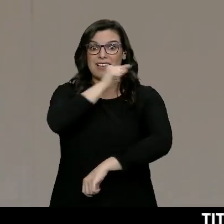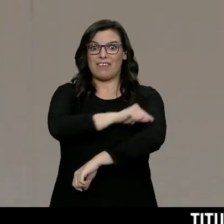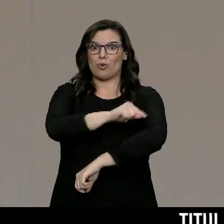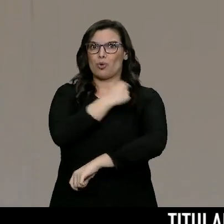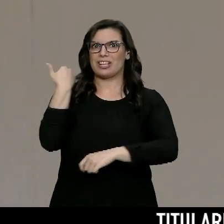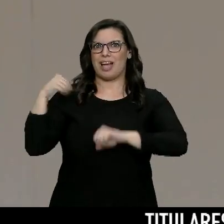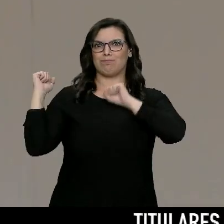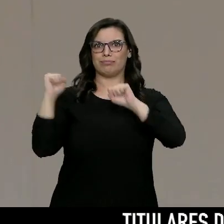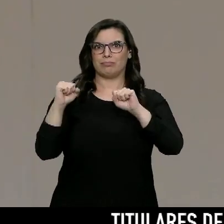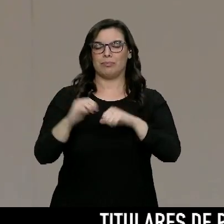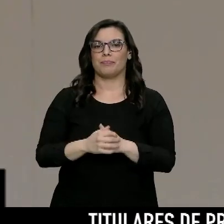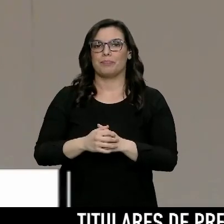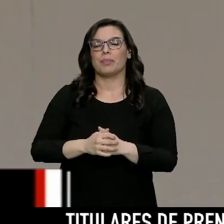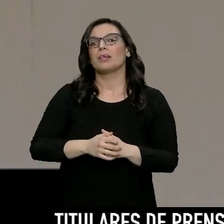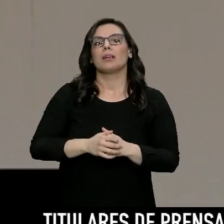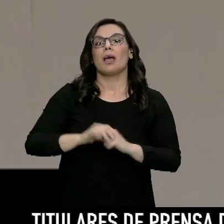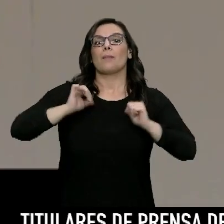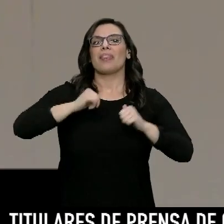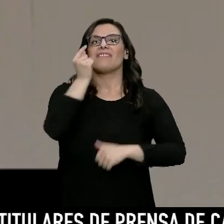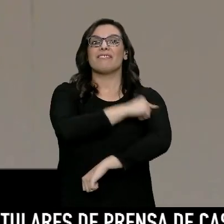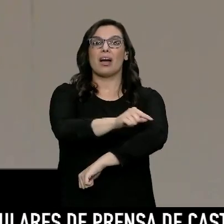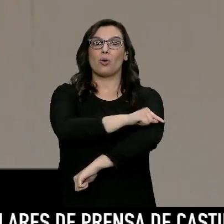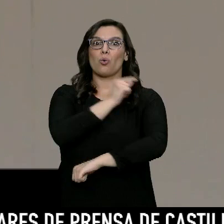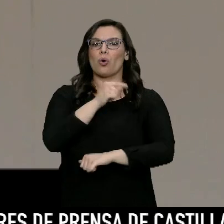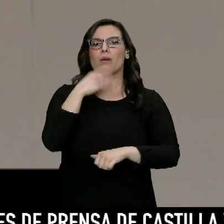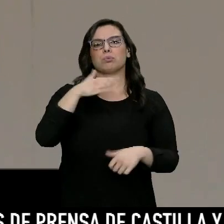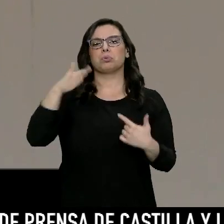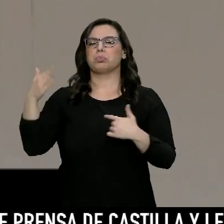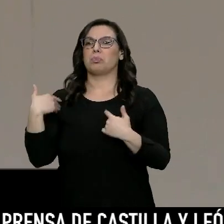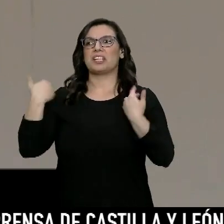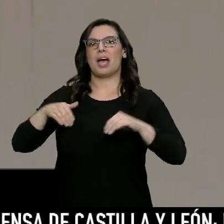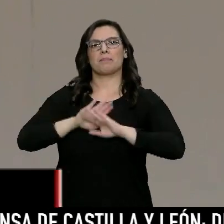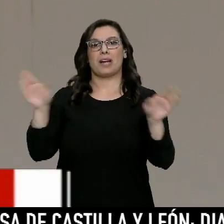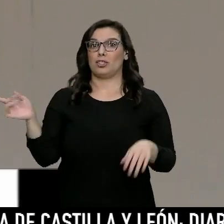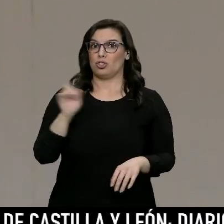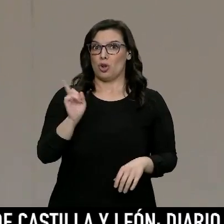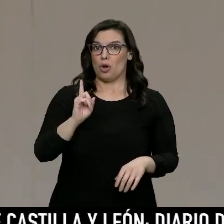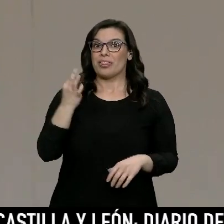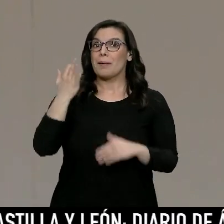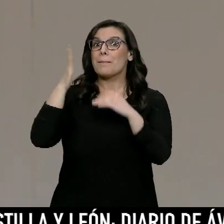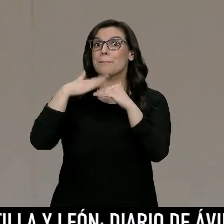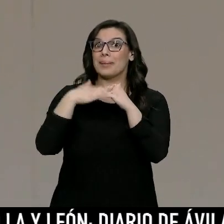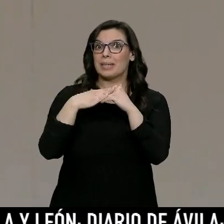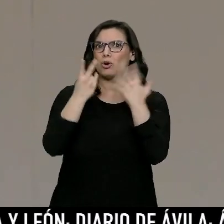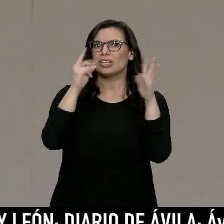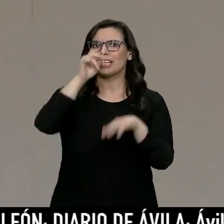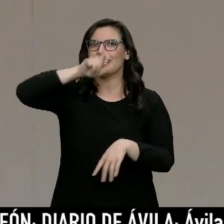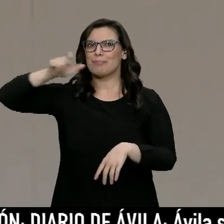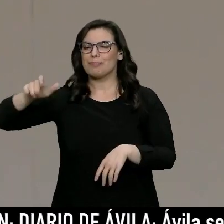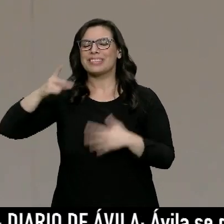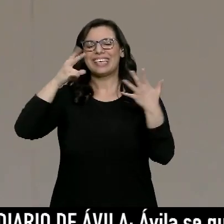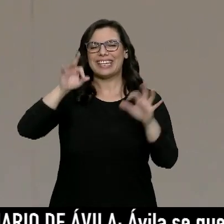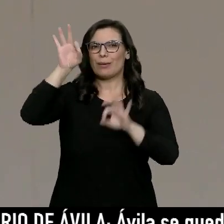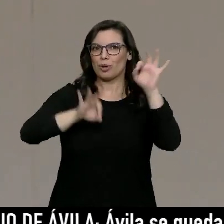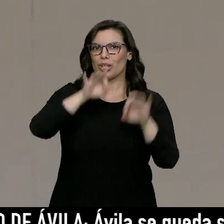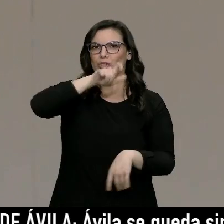Tener a la población vacunada no implica que hasta que no estemos el 70% como mínimo vacunados podamos